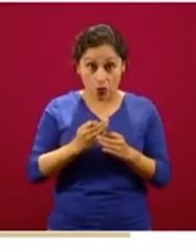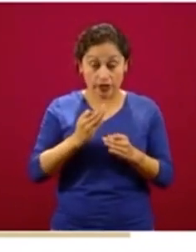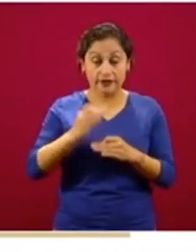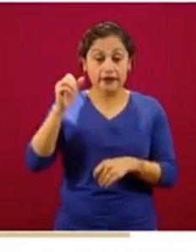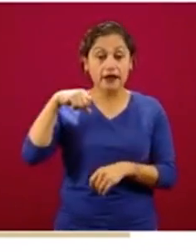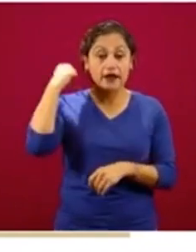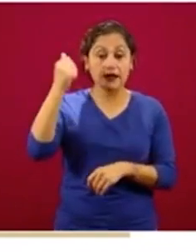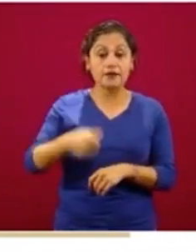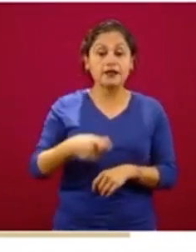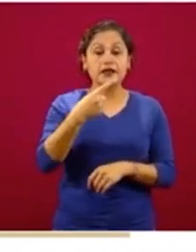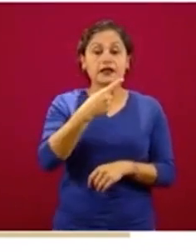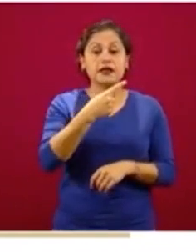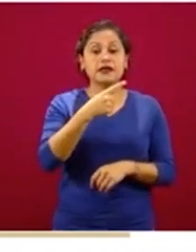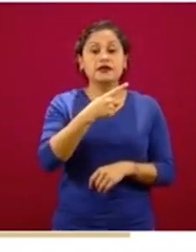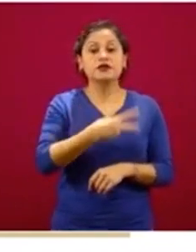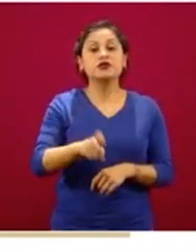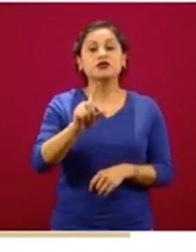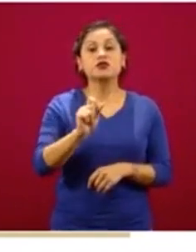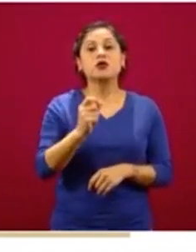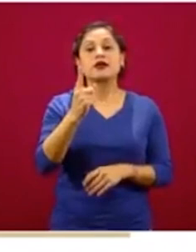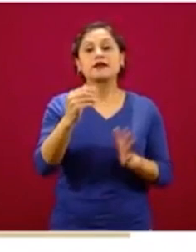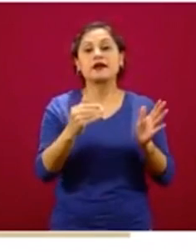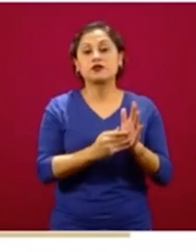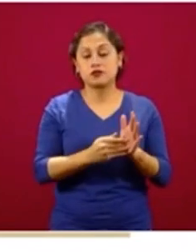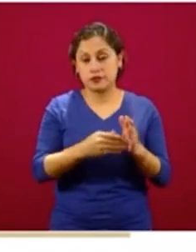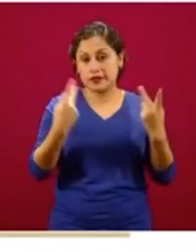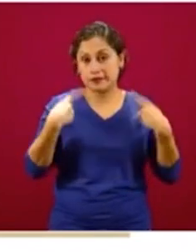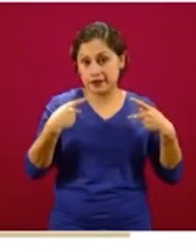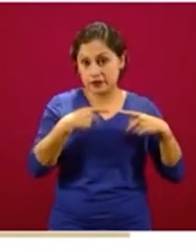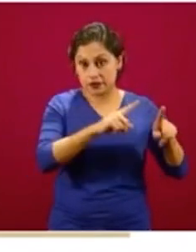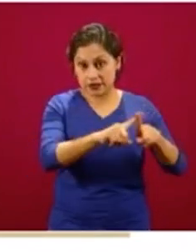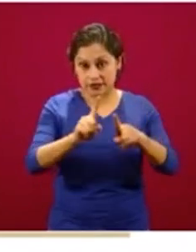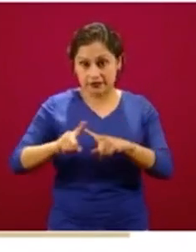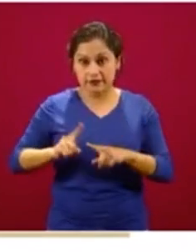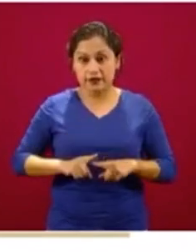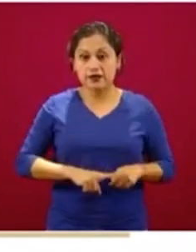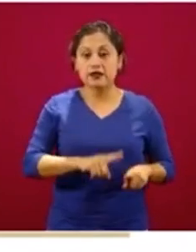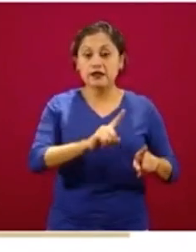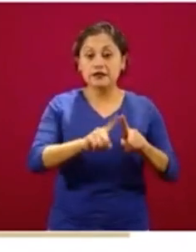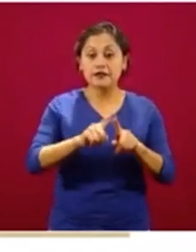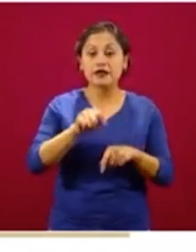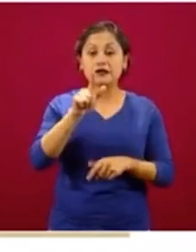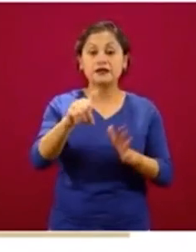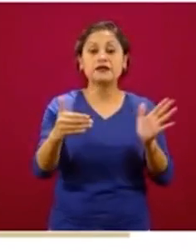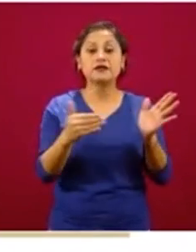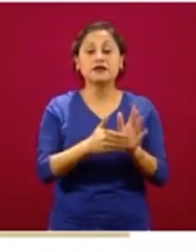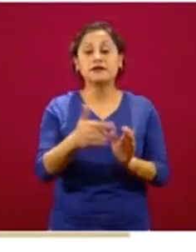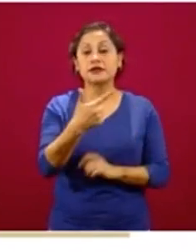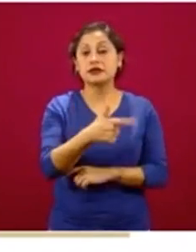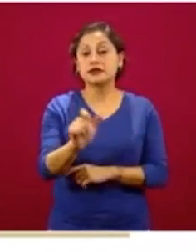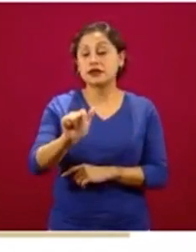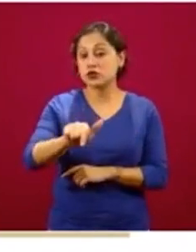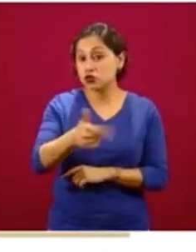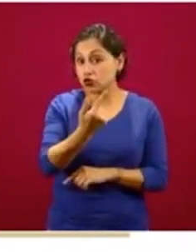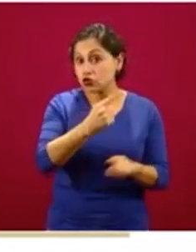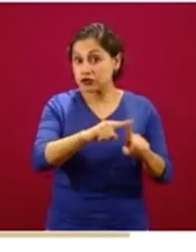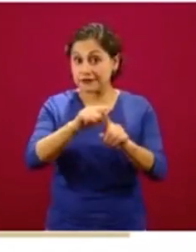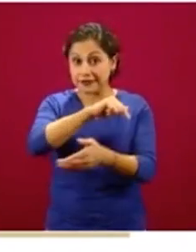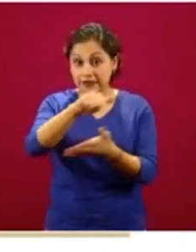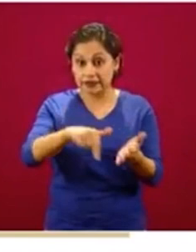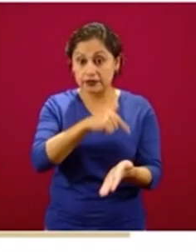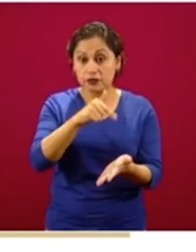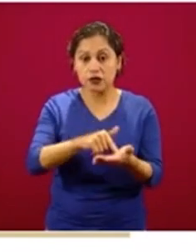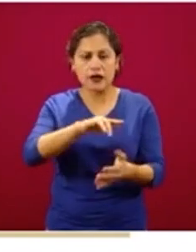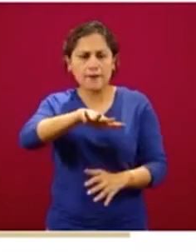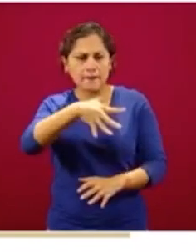241,041 personas de 17,702 centros de trabajo por un poco más de 200 millones